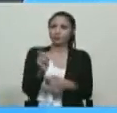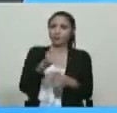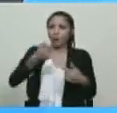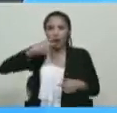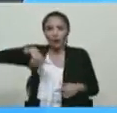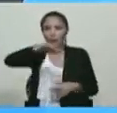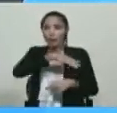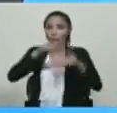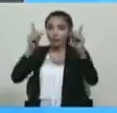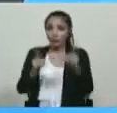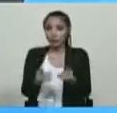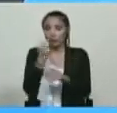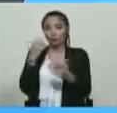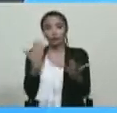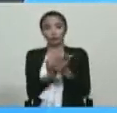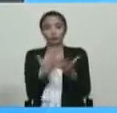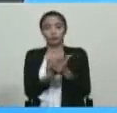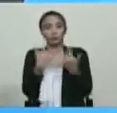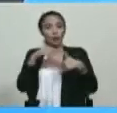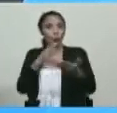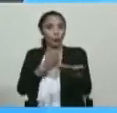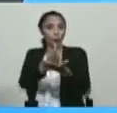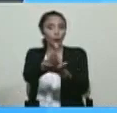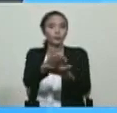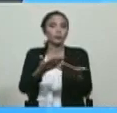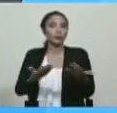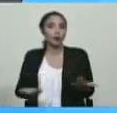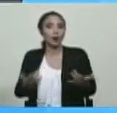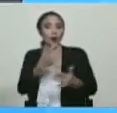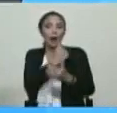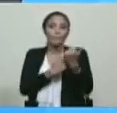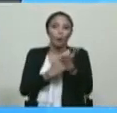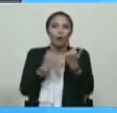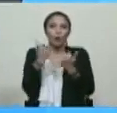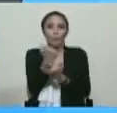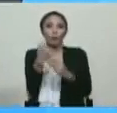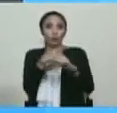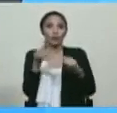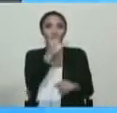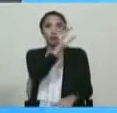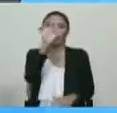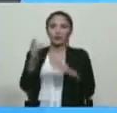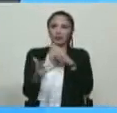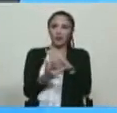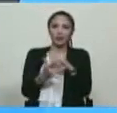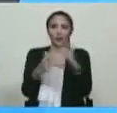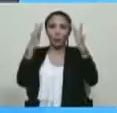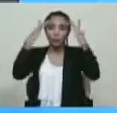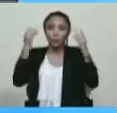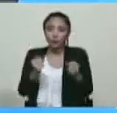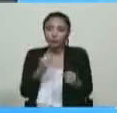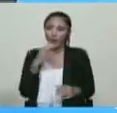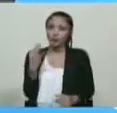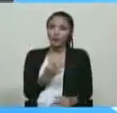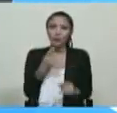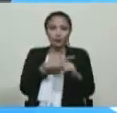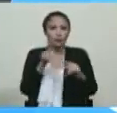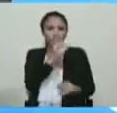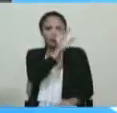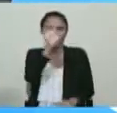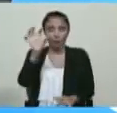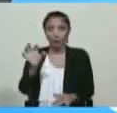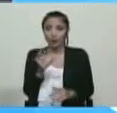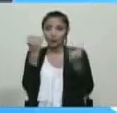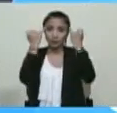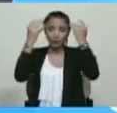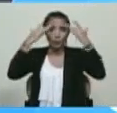pueblo y para eso contamos con importantes apoyos técnico, profesional, de distintos